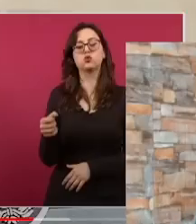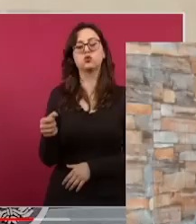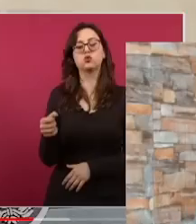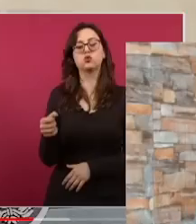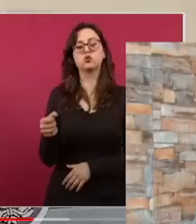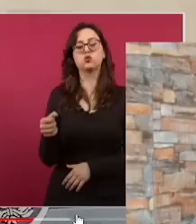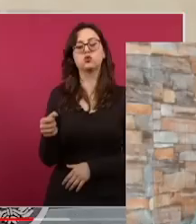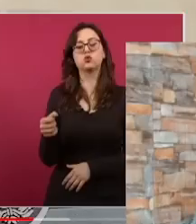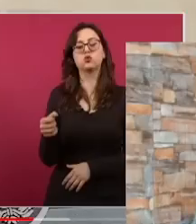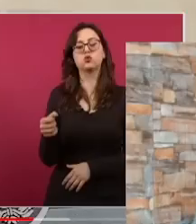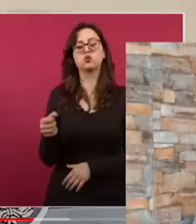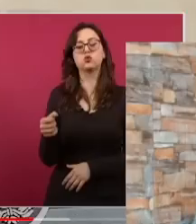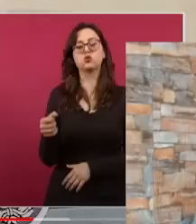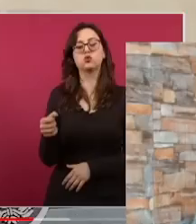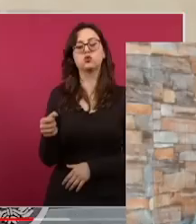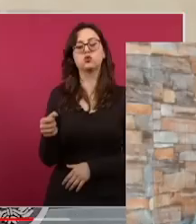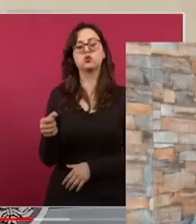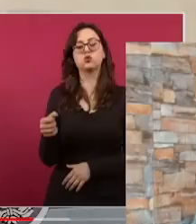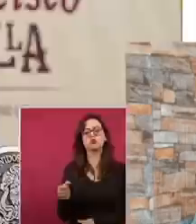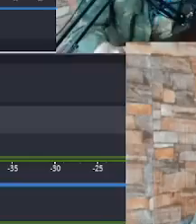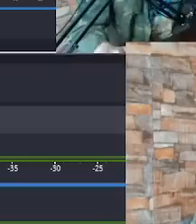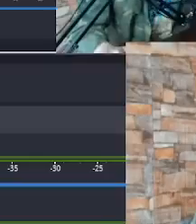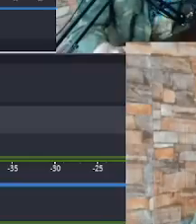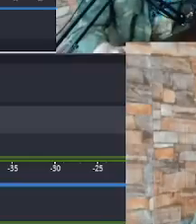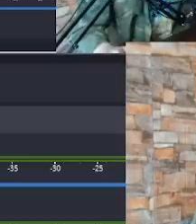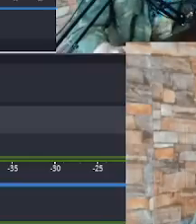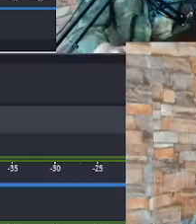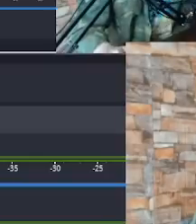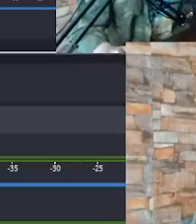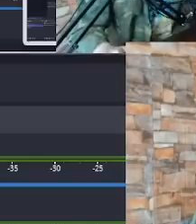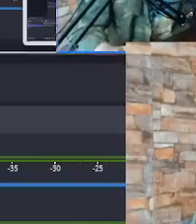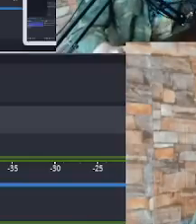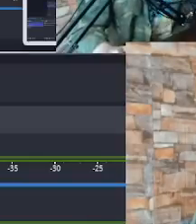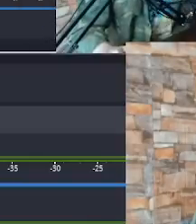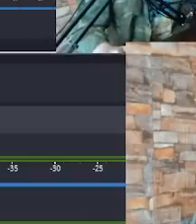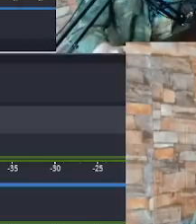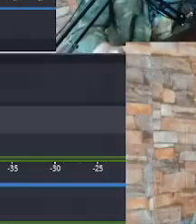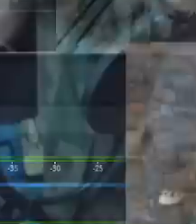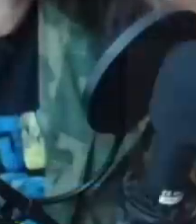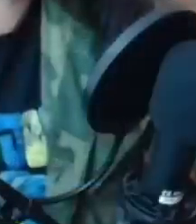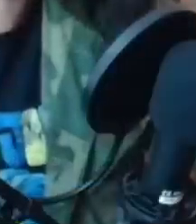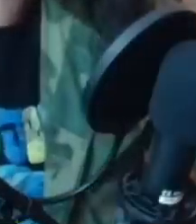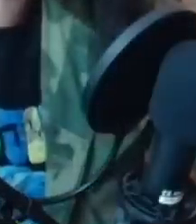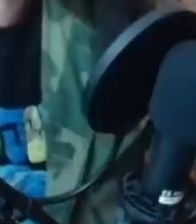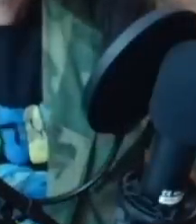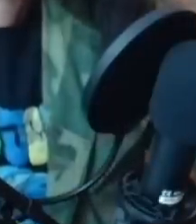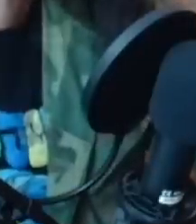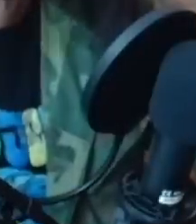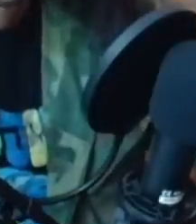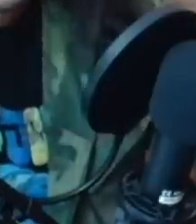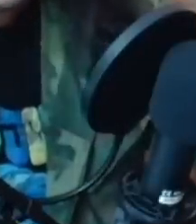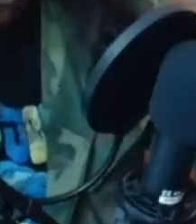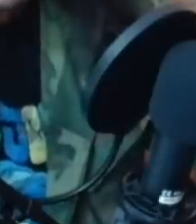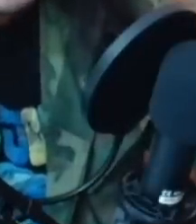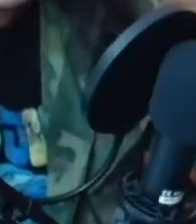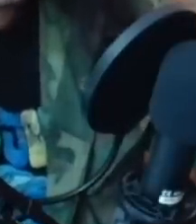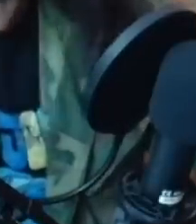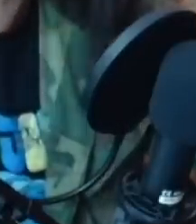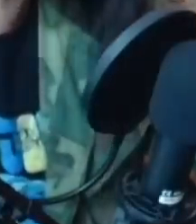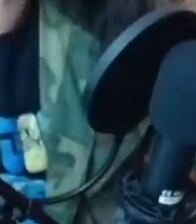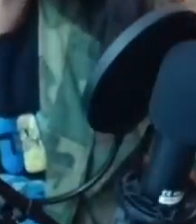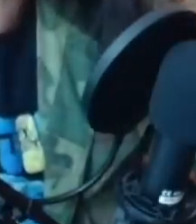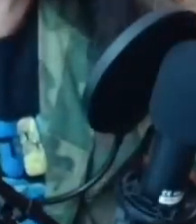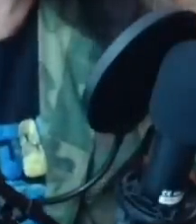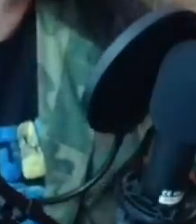Compatriota, si ves esto en Facebook, compártelo en tu muro. Yo sé que quieres, compártelo. Si ves esto en YouTube, suscríbete. Que ayer